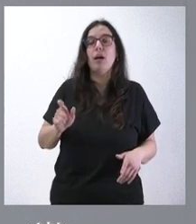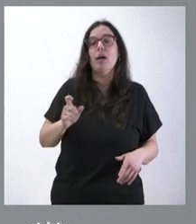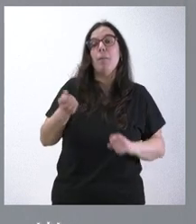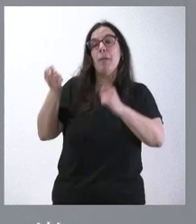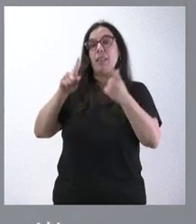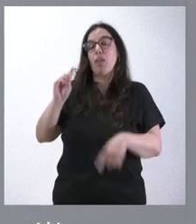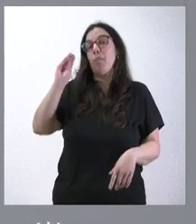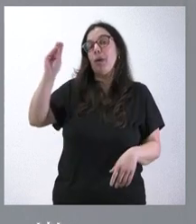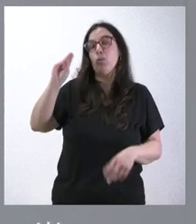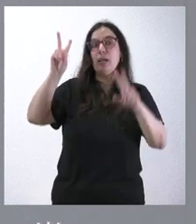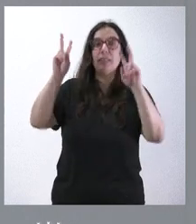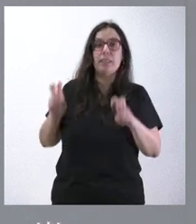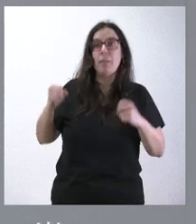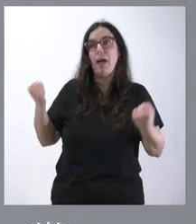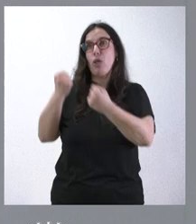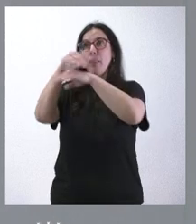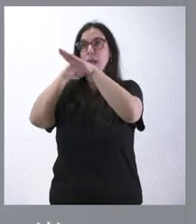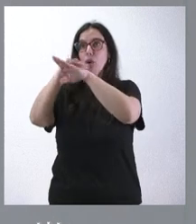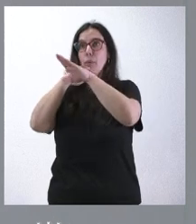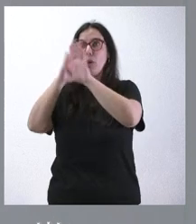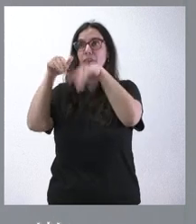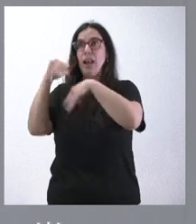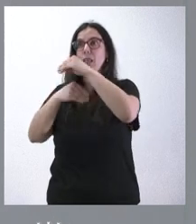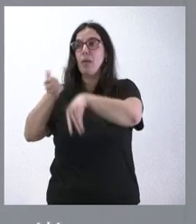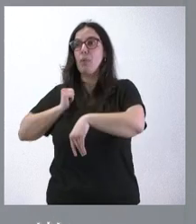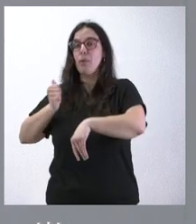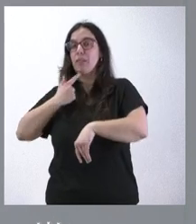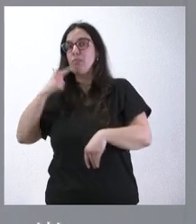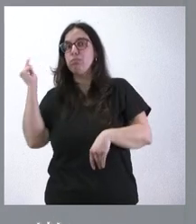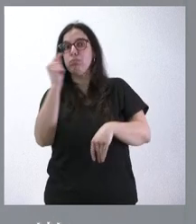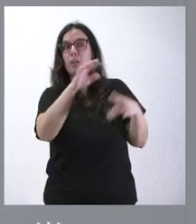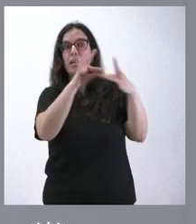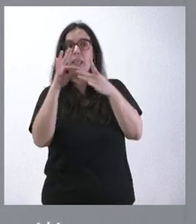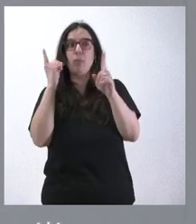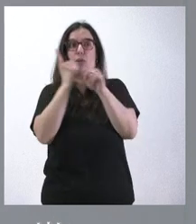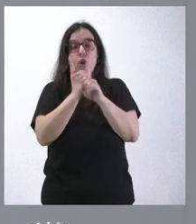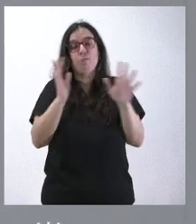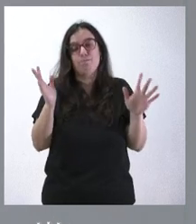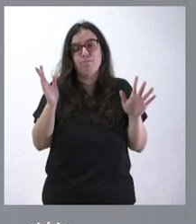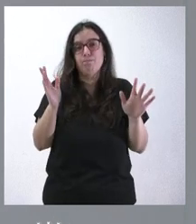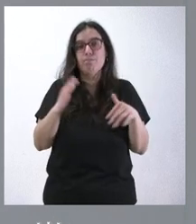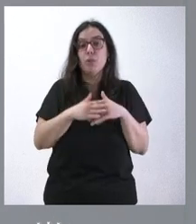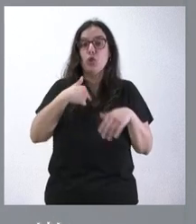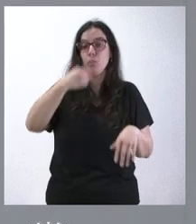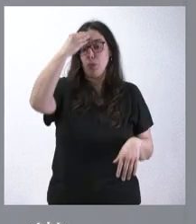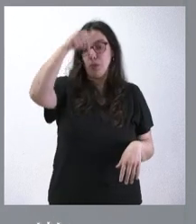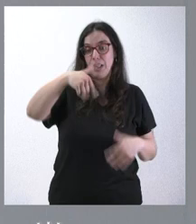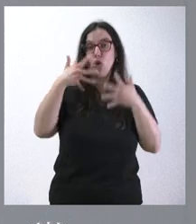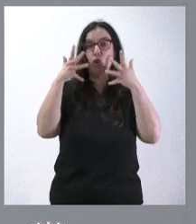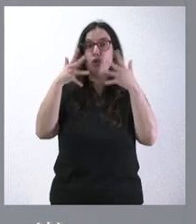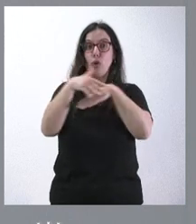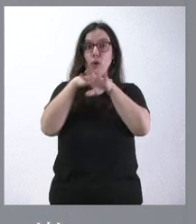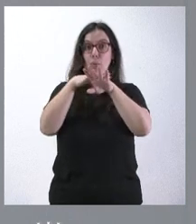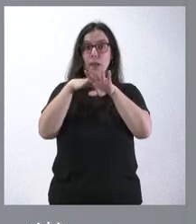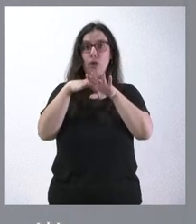el balance de una acción de gobierno lo que hace es criticar al líder de la oposición yo creo que aquí en este consejo de gobierno jamás